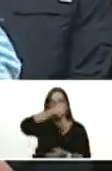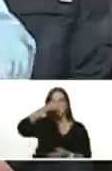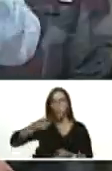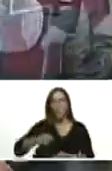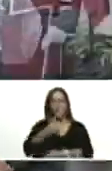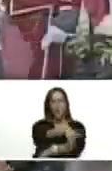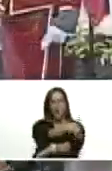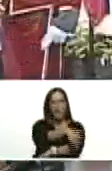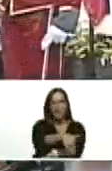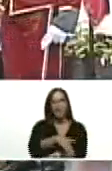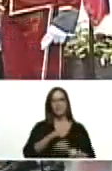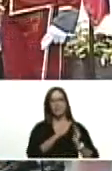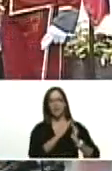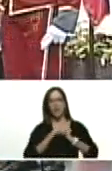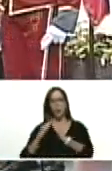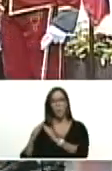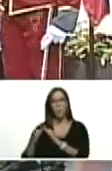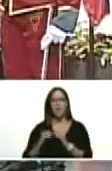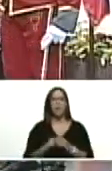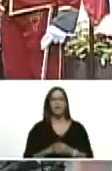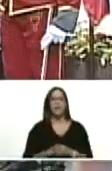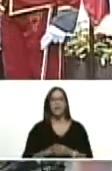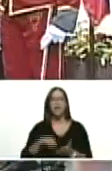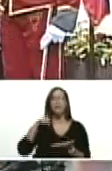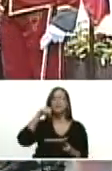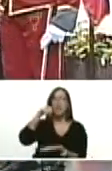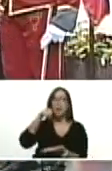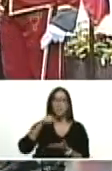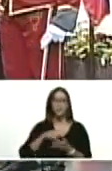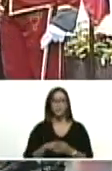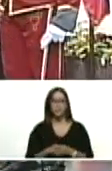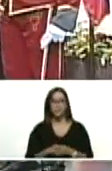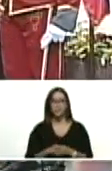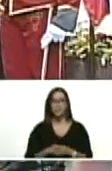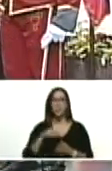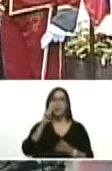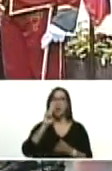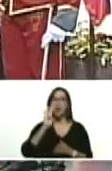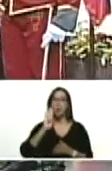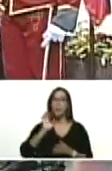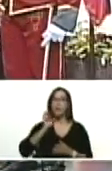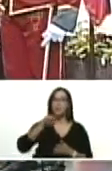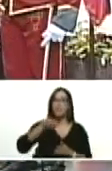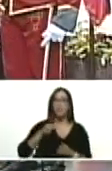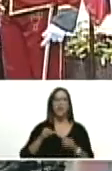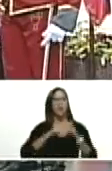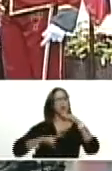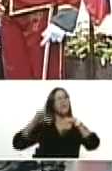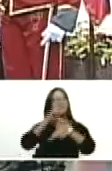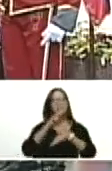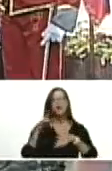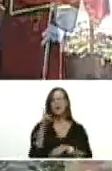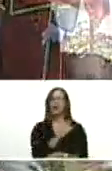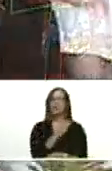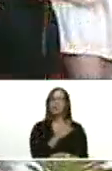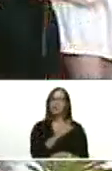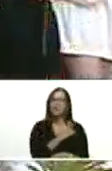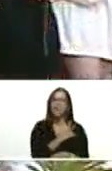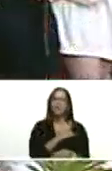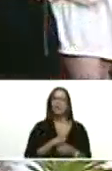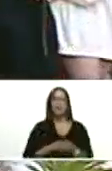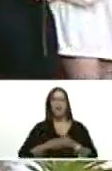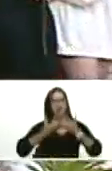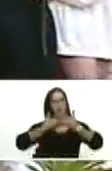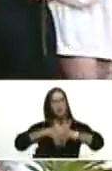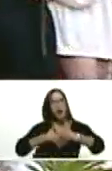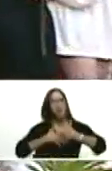calles, en las comunidades, en los clubs, en las VCH, en los liceos, en las universidades, en las